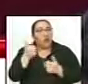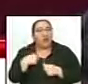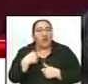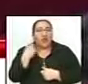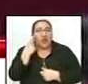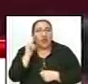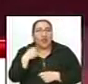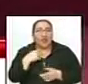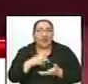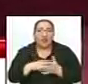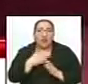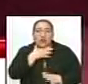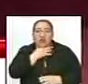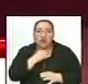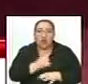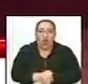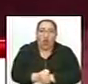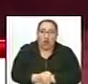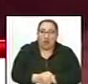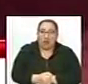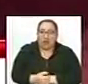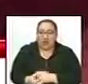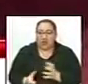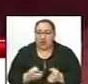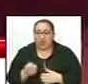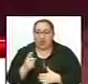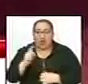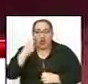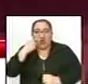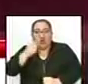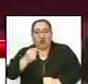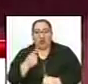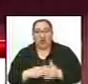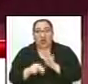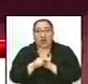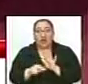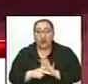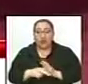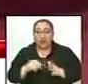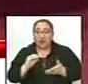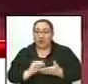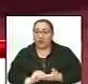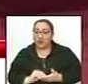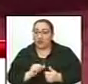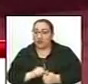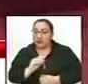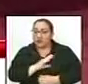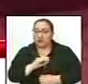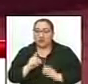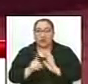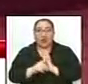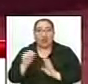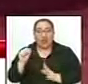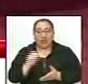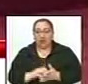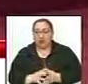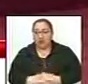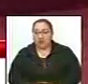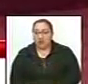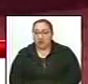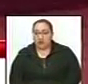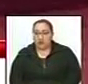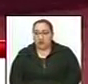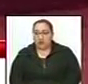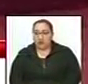intención golpista desconocen y quieren desconocer lo que la norma establece, el Estado de Derecho establece.